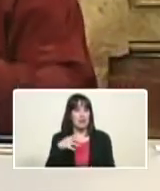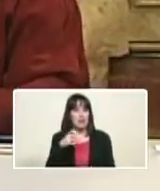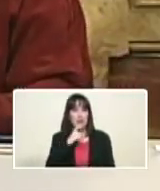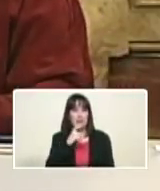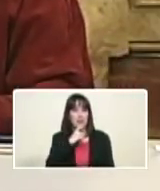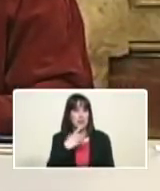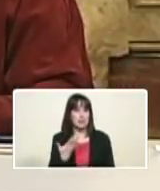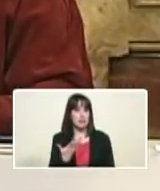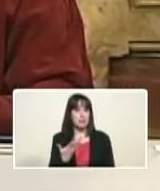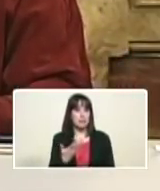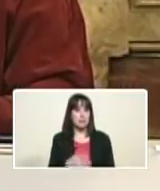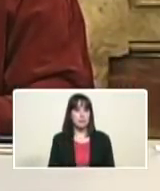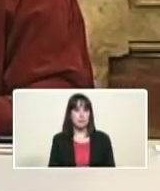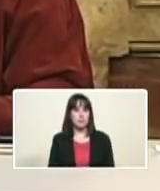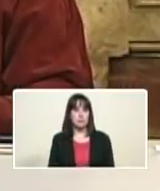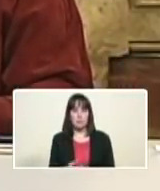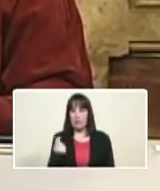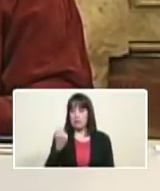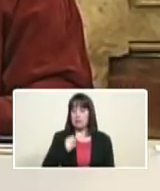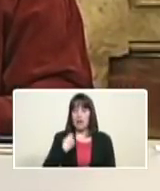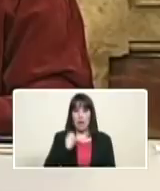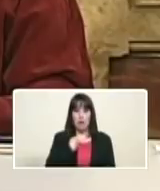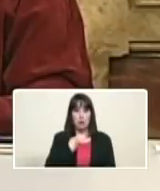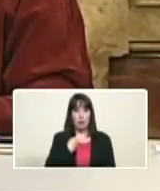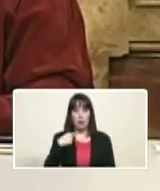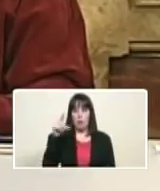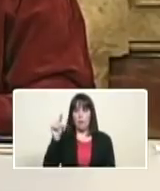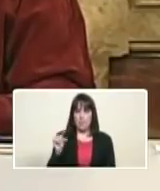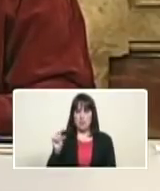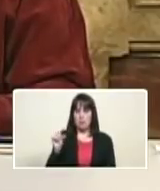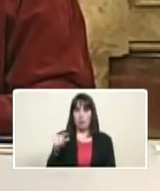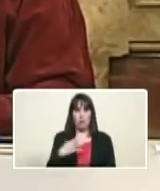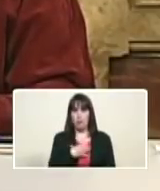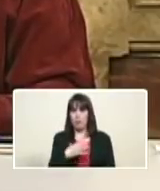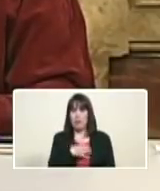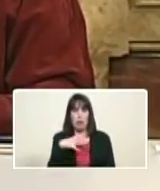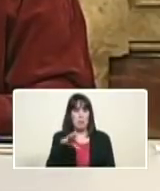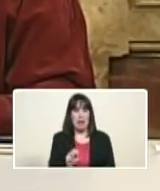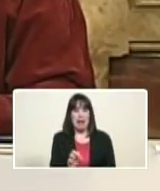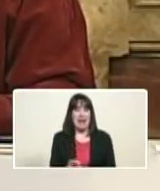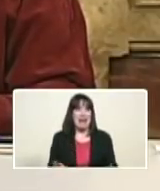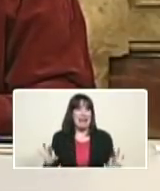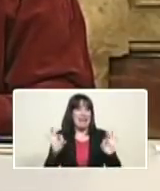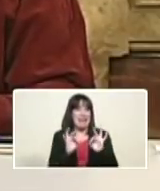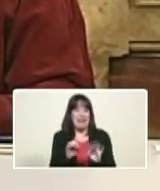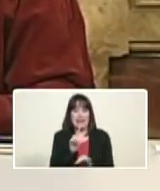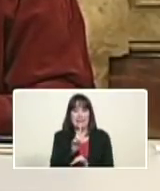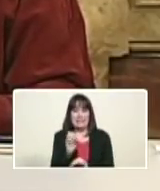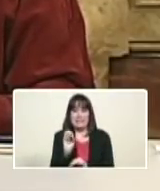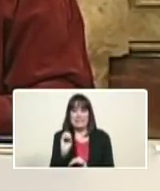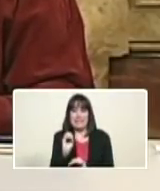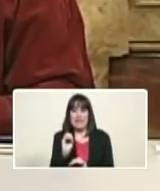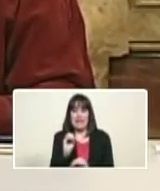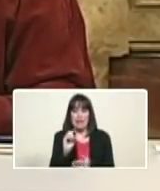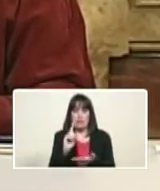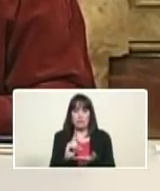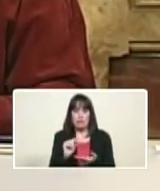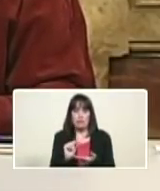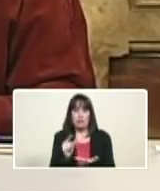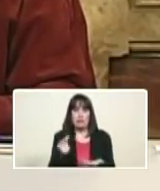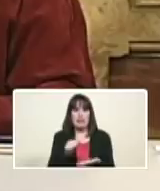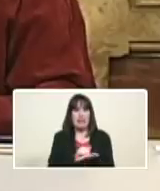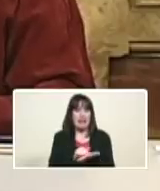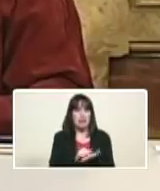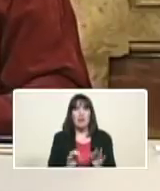El salario, con un salario mínimo no se podía comprar ni 100 gramos de queso. ¿O miento?